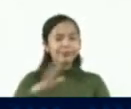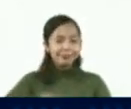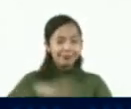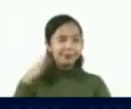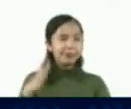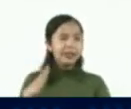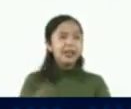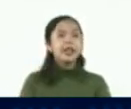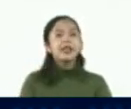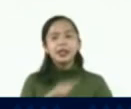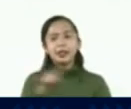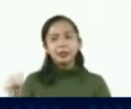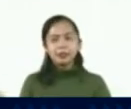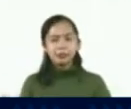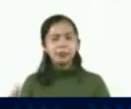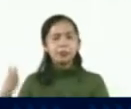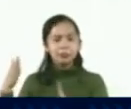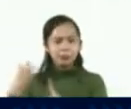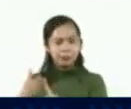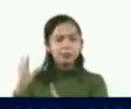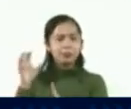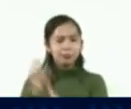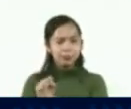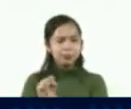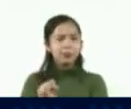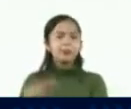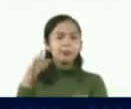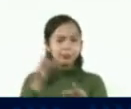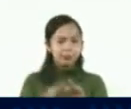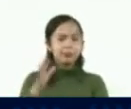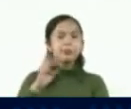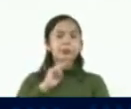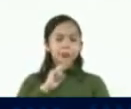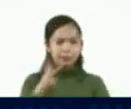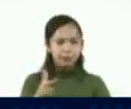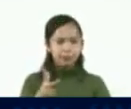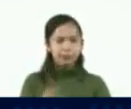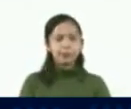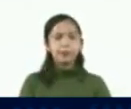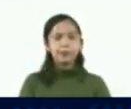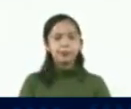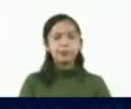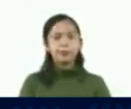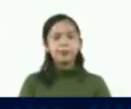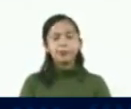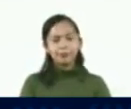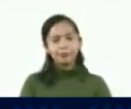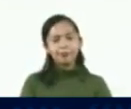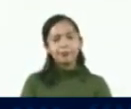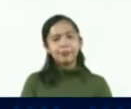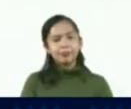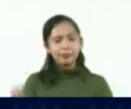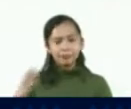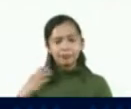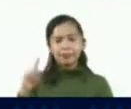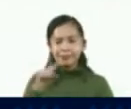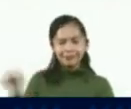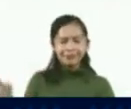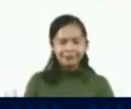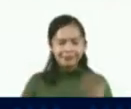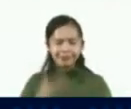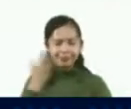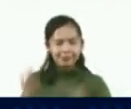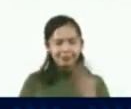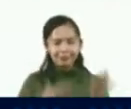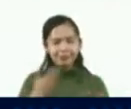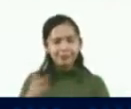más eficientes en la atención, particularmente que se realiza en la Dirección General de Estudios Legislativos